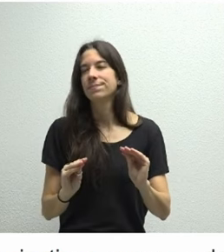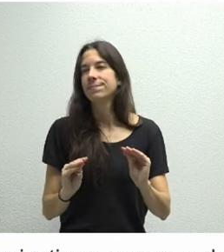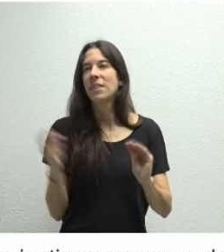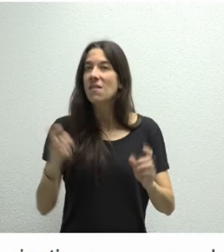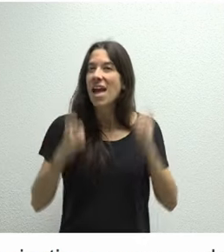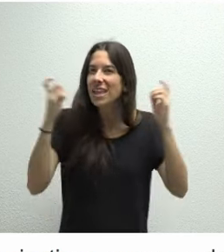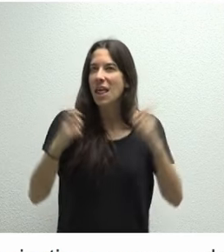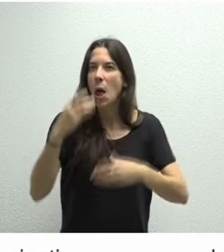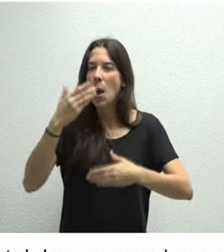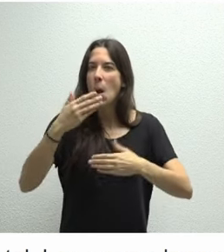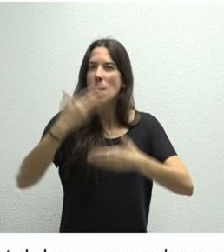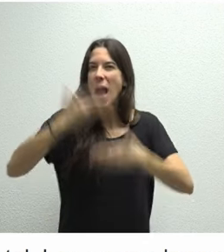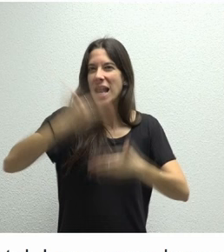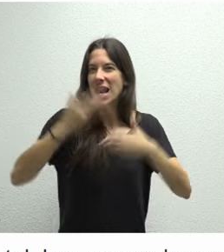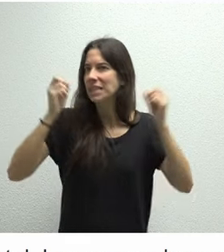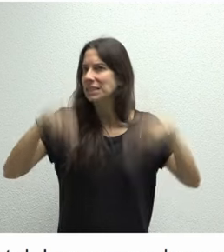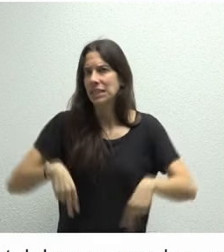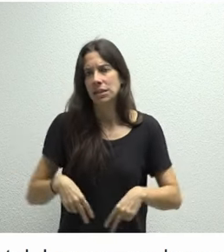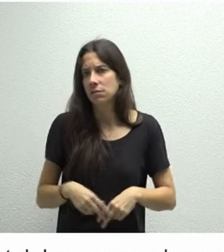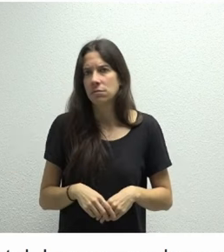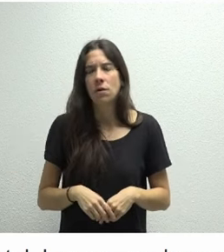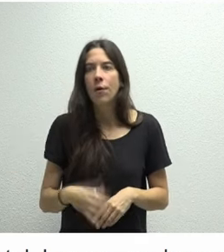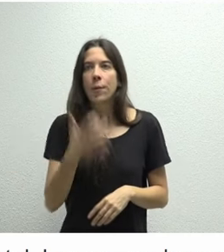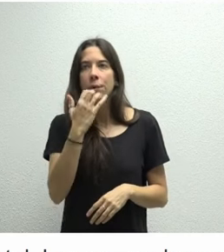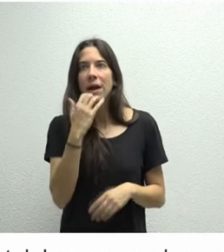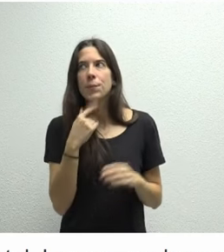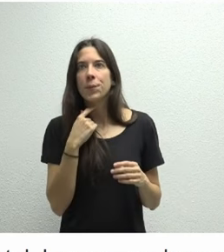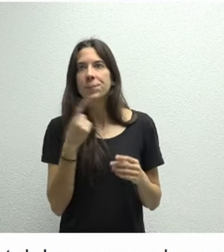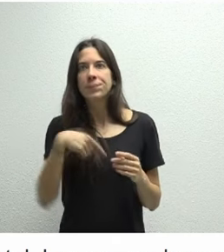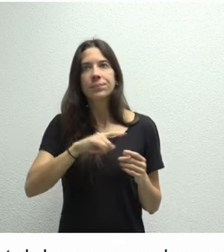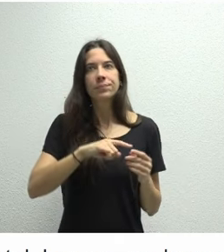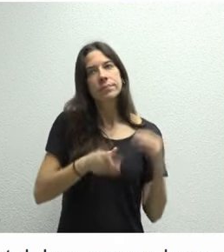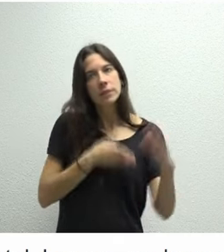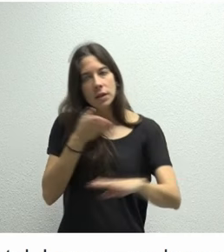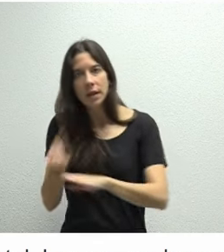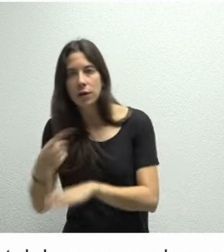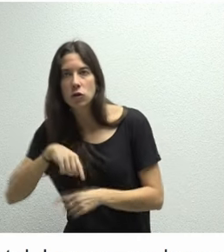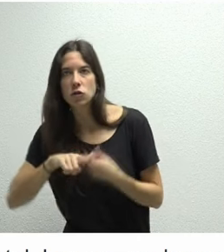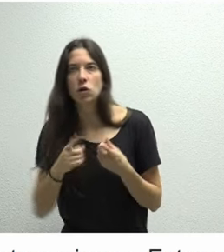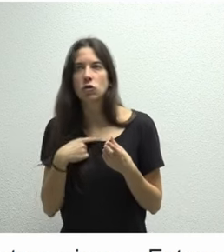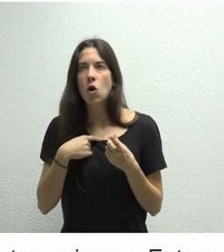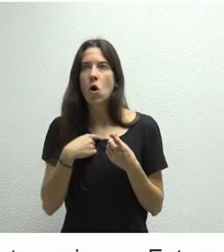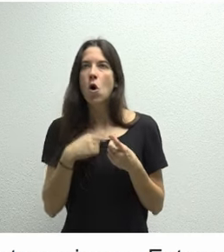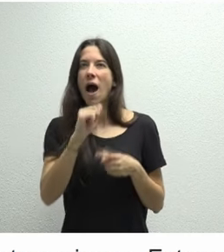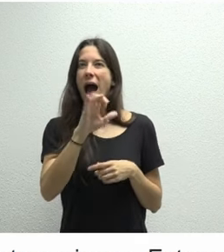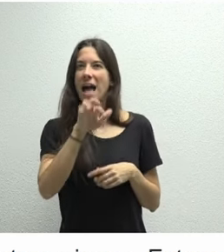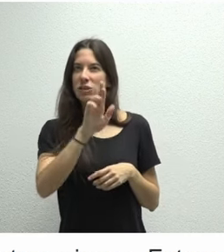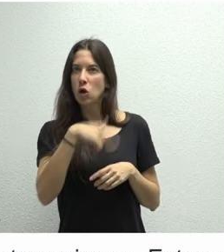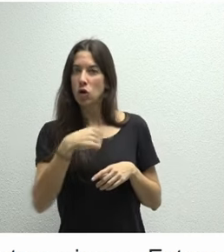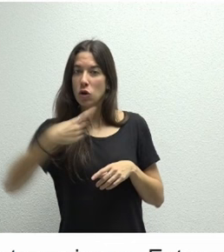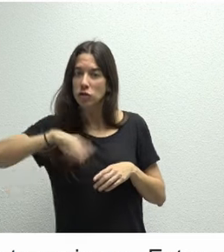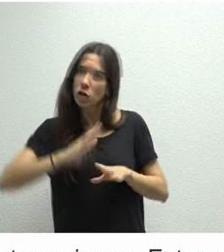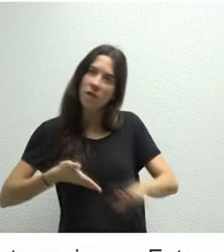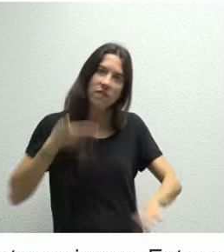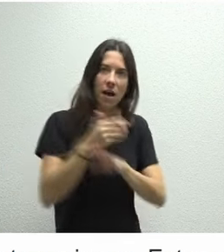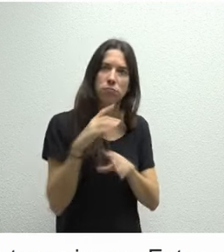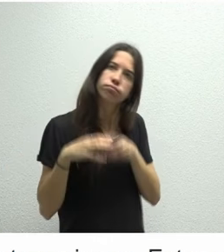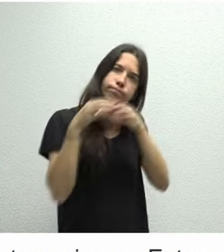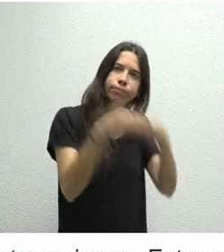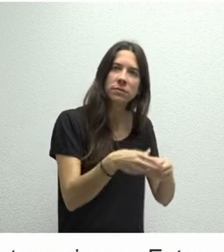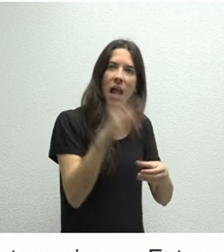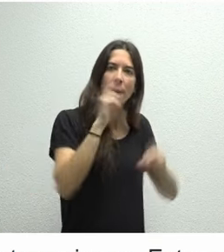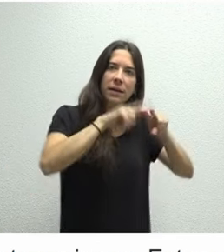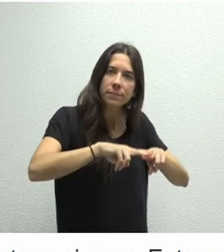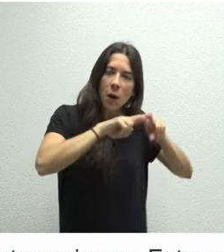nunca Barrera ni siquiera en el hecho de ir nosotros Y trasladarnos nosotros a astor a ver los pacientes o que por supuesto Los